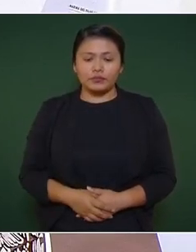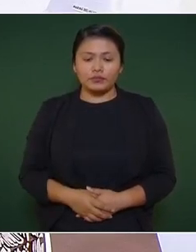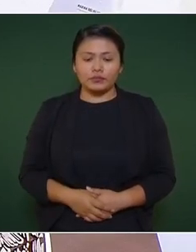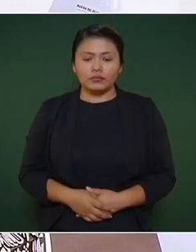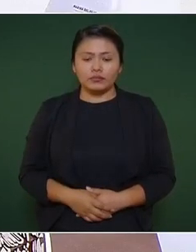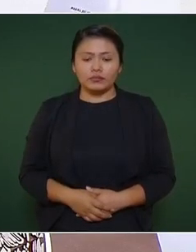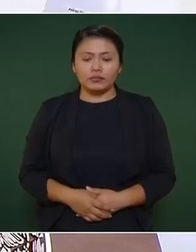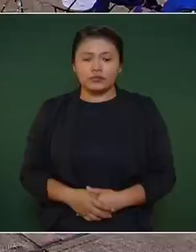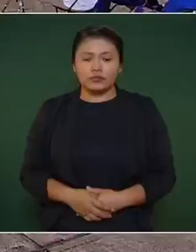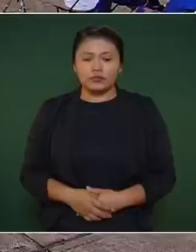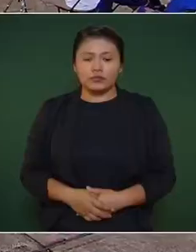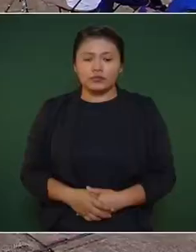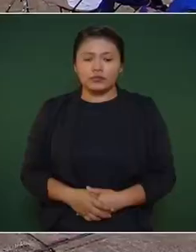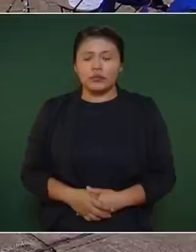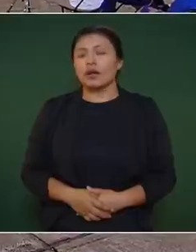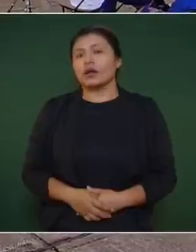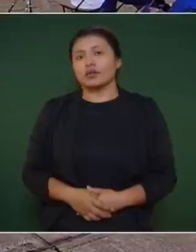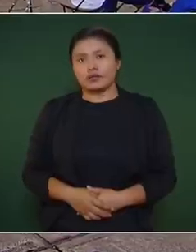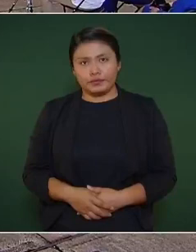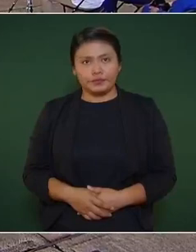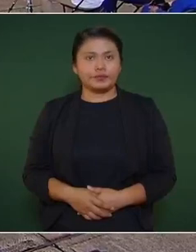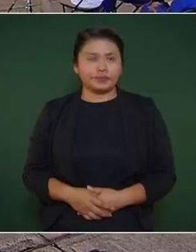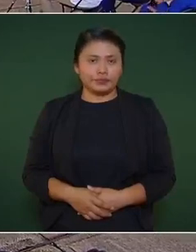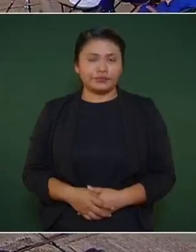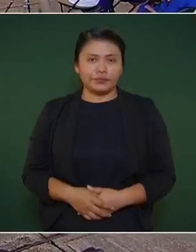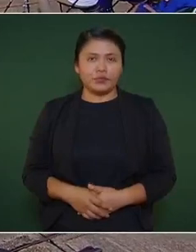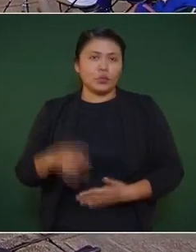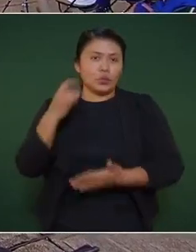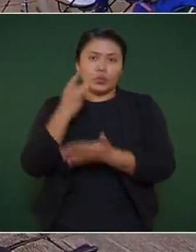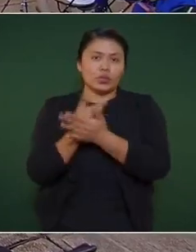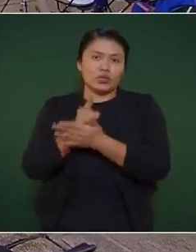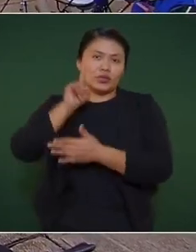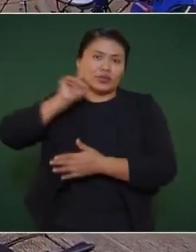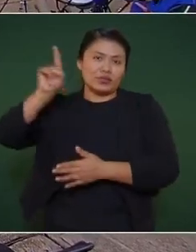en Estados Unidos. Solo se va a ver en Estados Unidos. Sí.